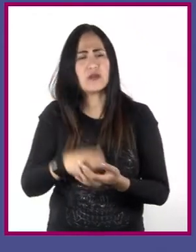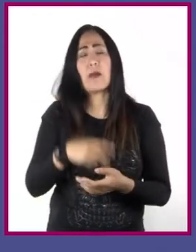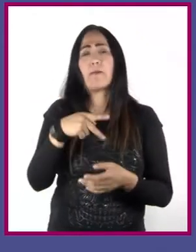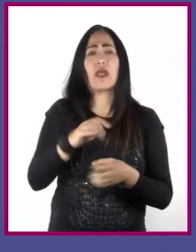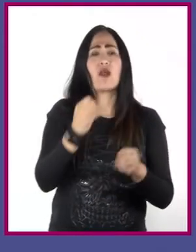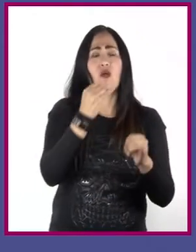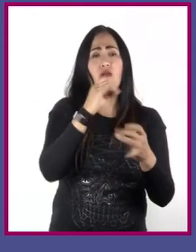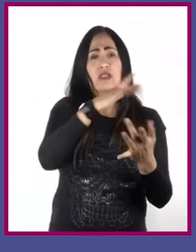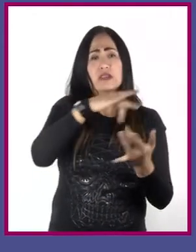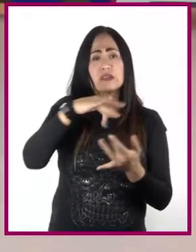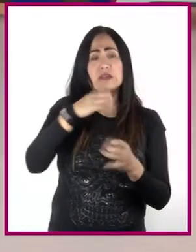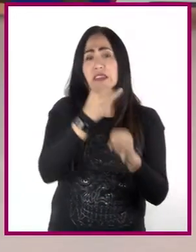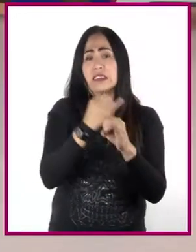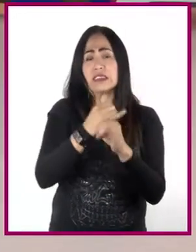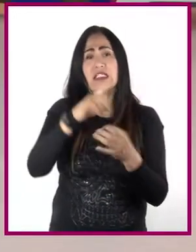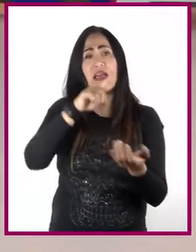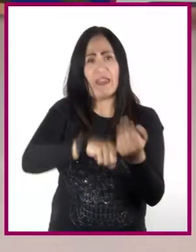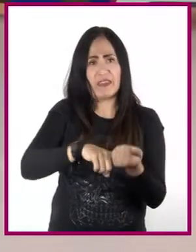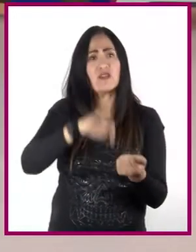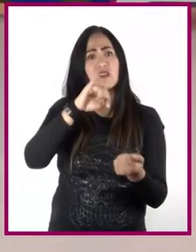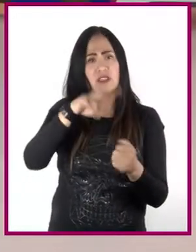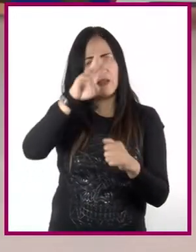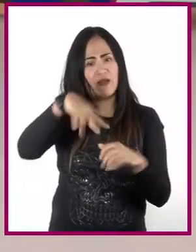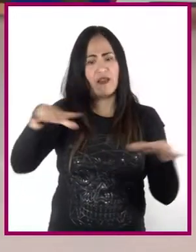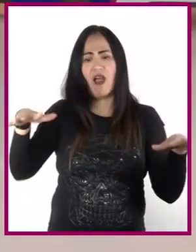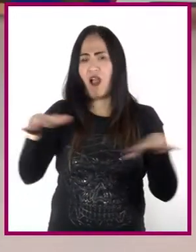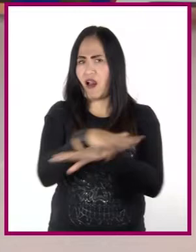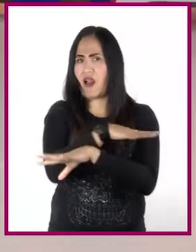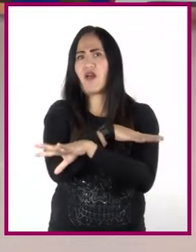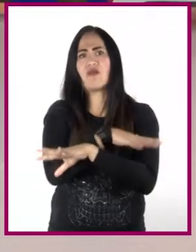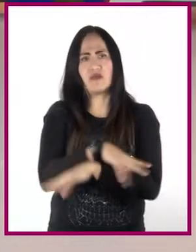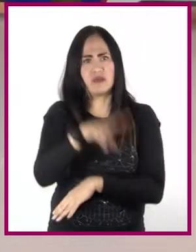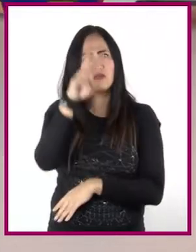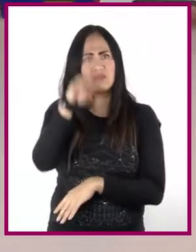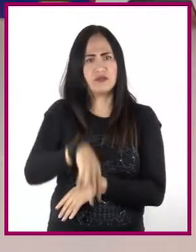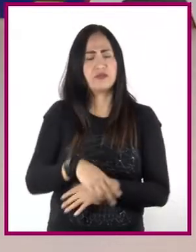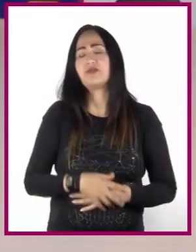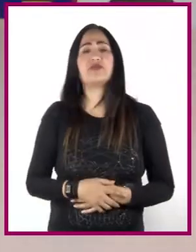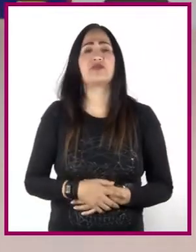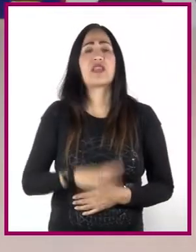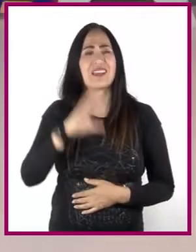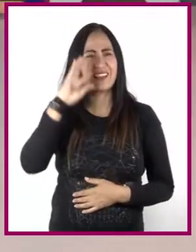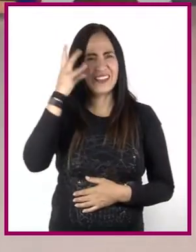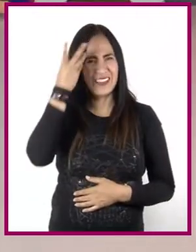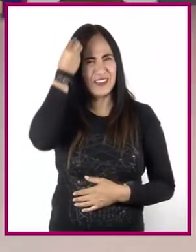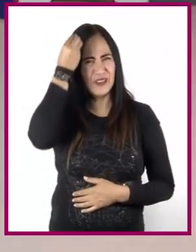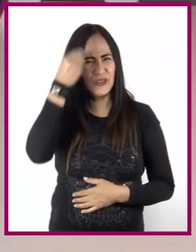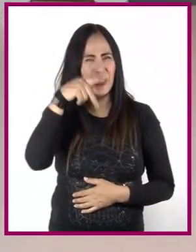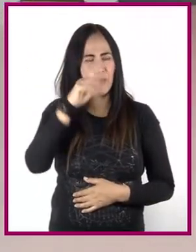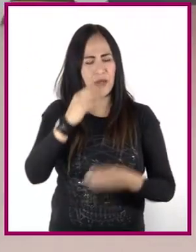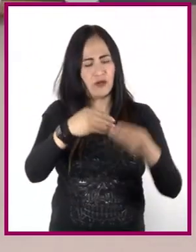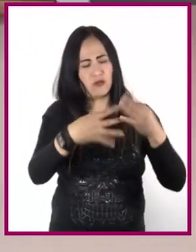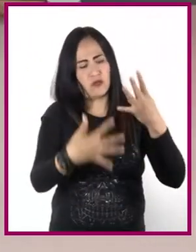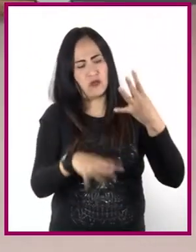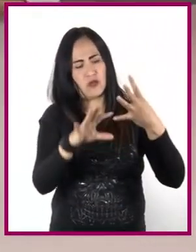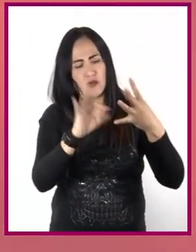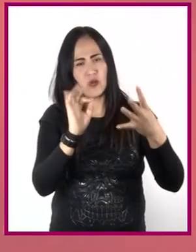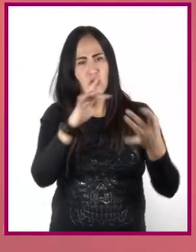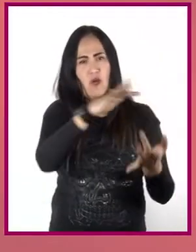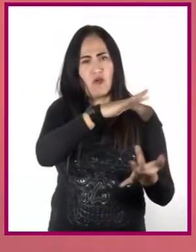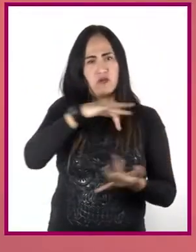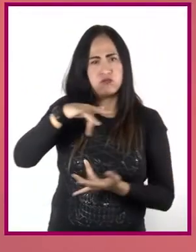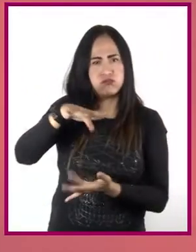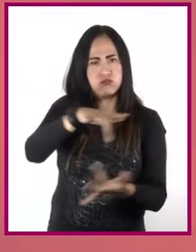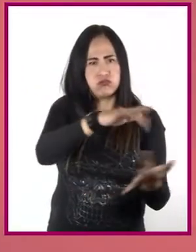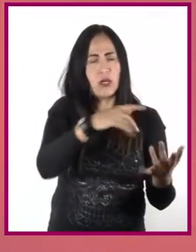mundo ha cambiado. Seguimos en la tecnología, pero en este caso, desde un inicio se centra en las redes sociales y propone al